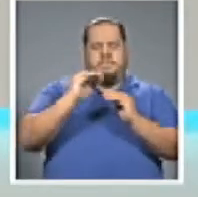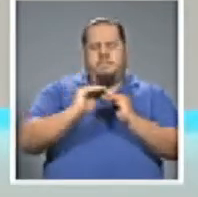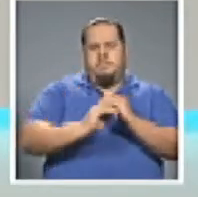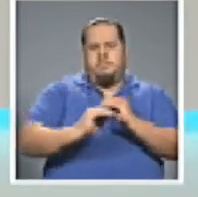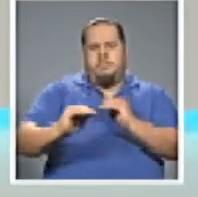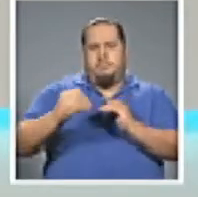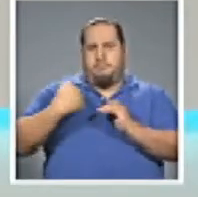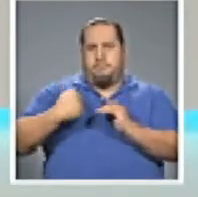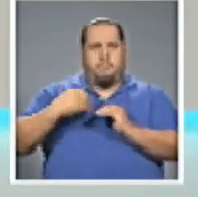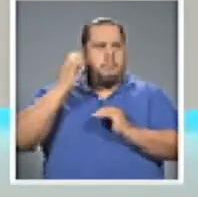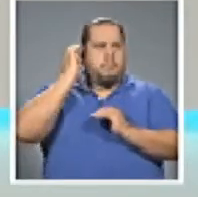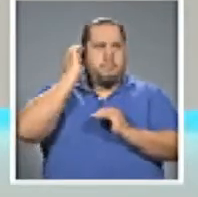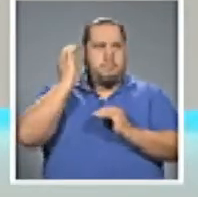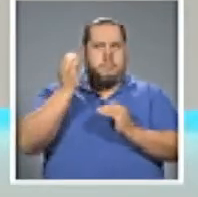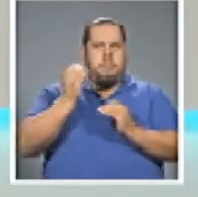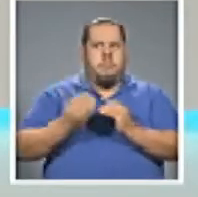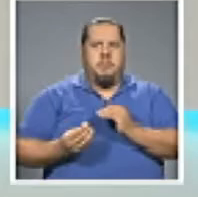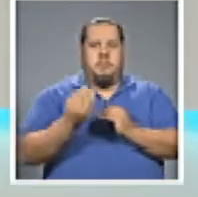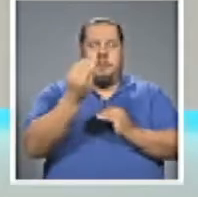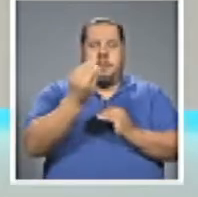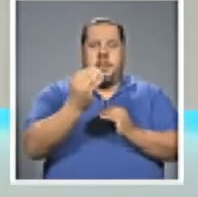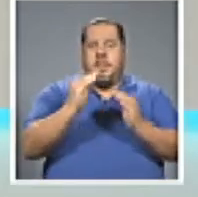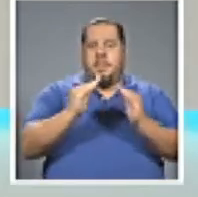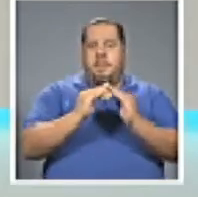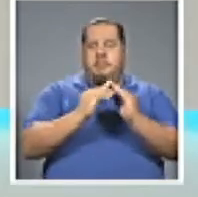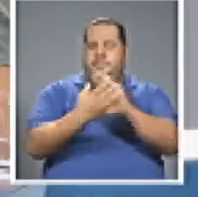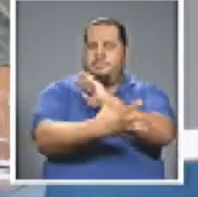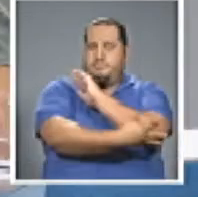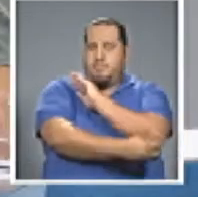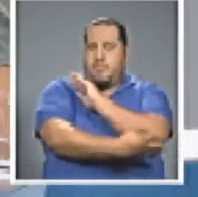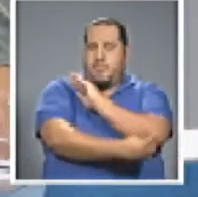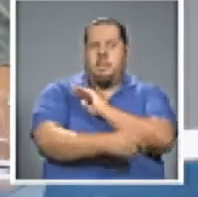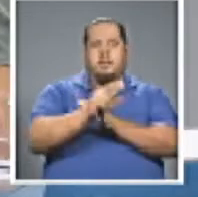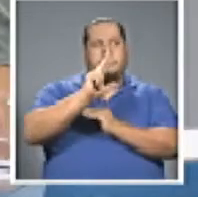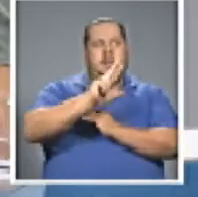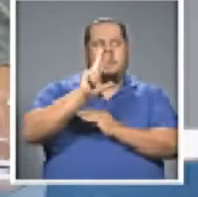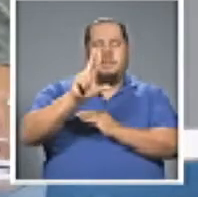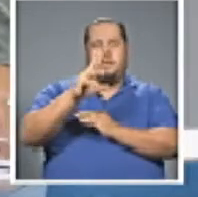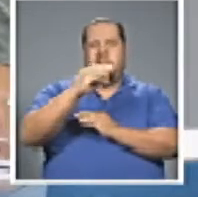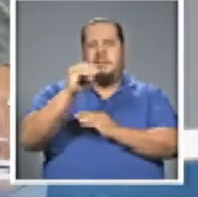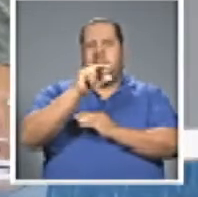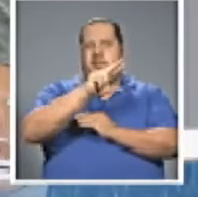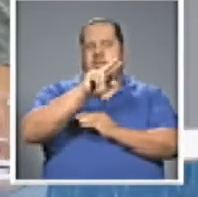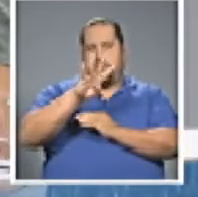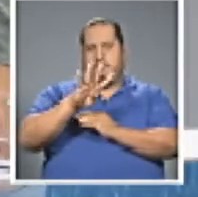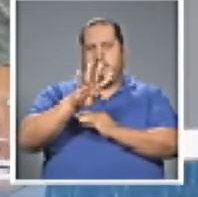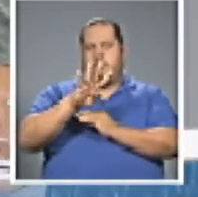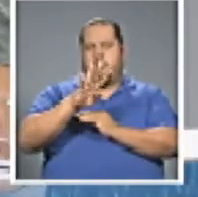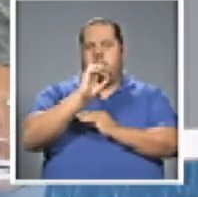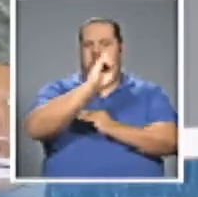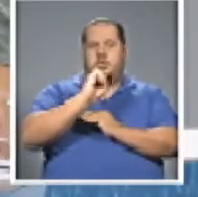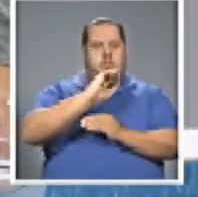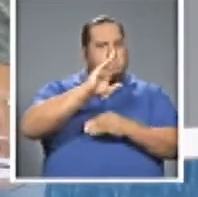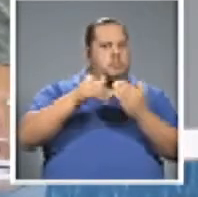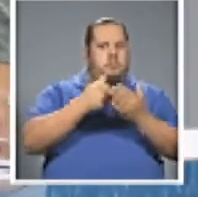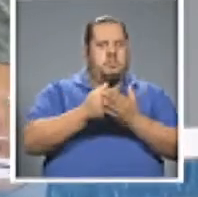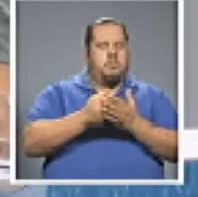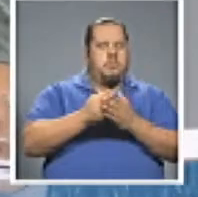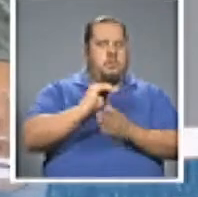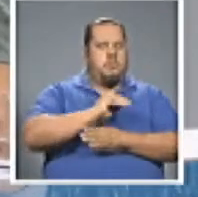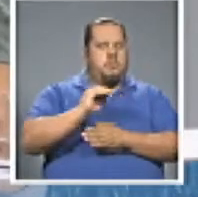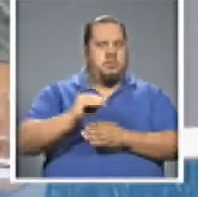y adolescentes que viven en condición de pobreza, entre 33 y un 34% de todos los niños, o sea, es